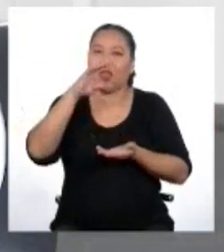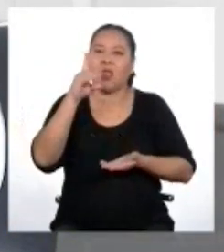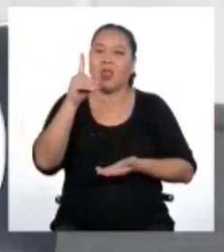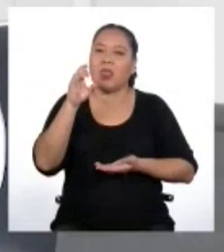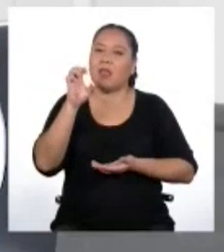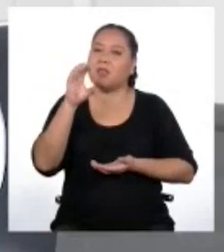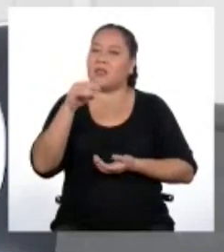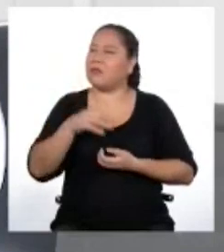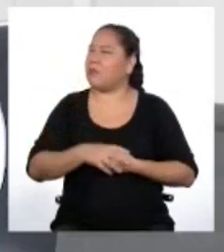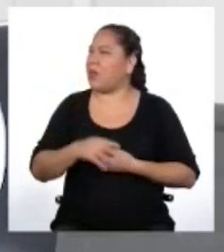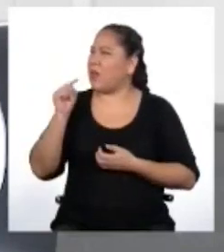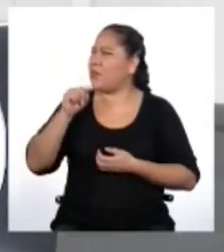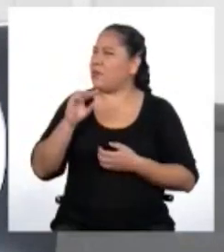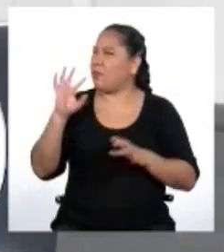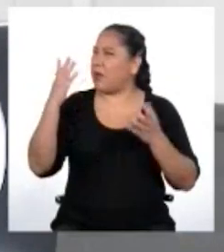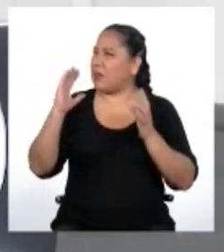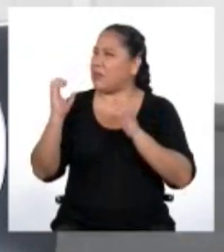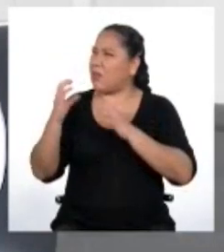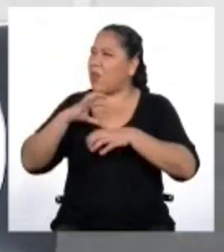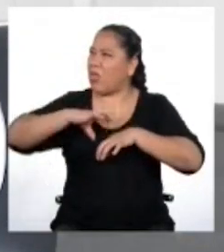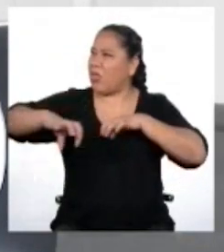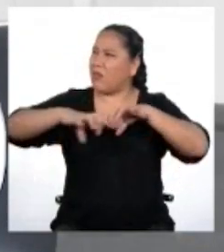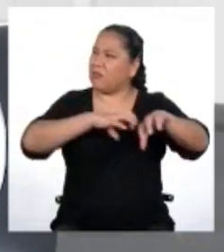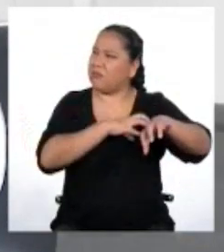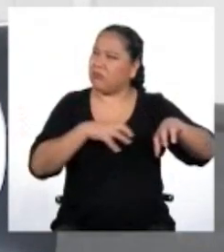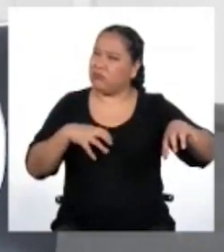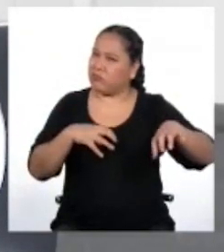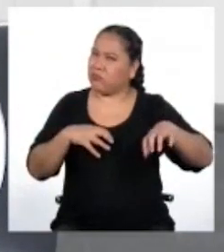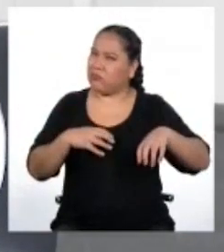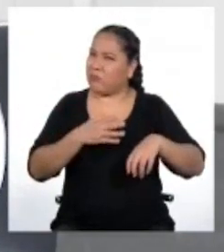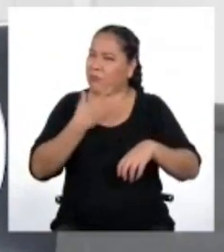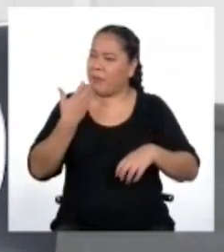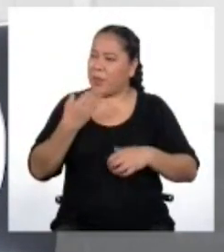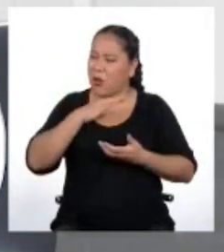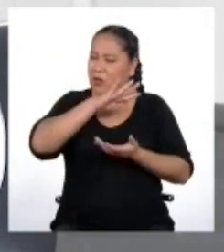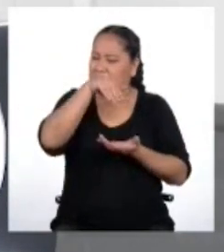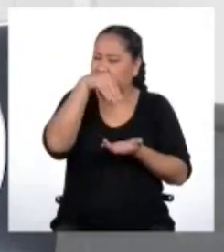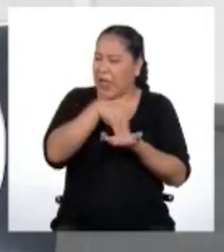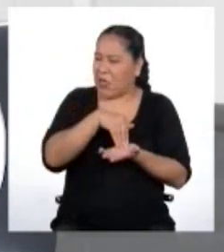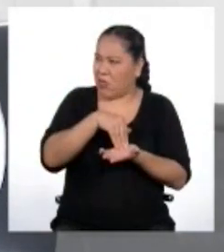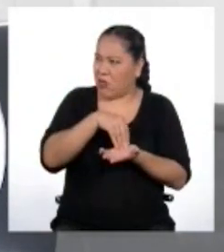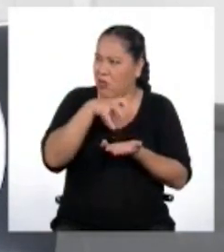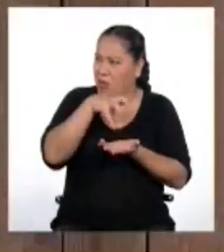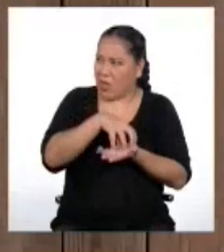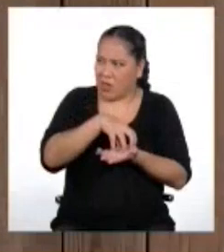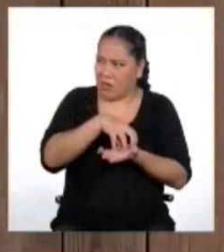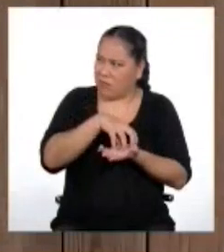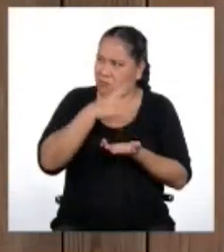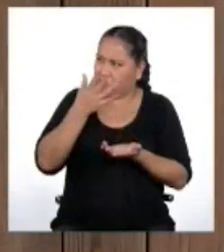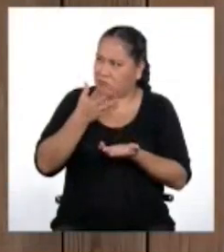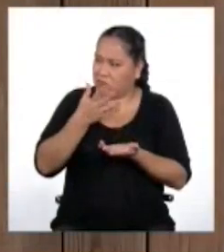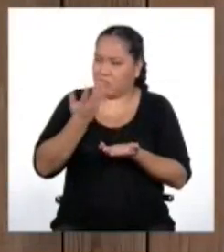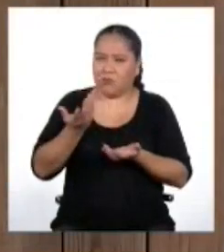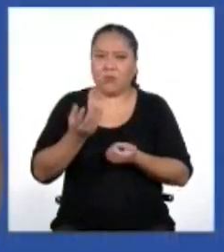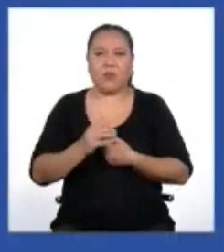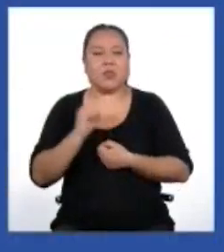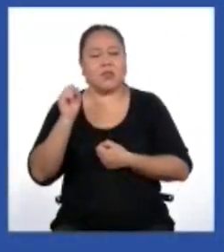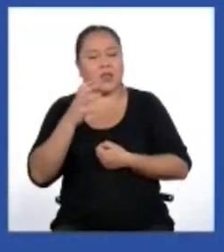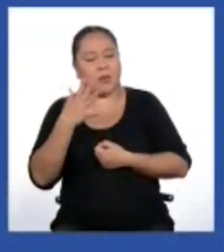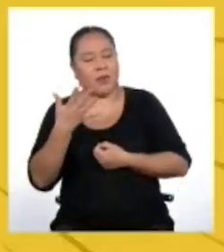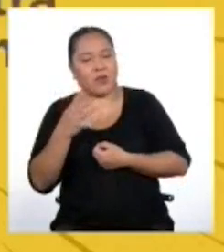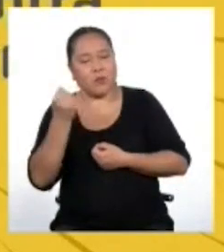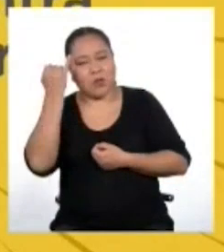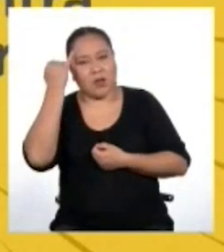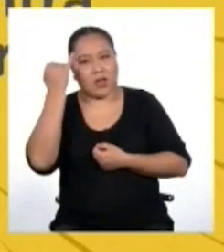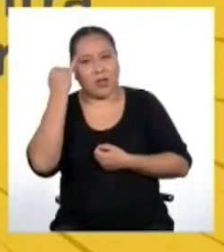con la separación de poderes. ¿Por qué no centraliza? ¿No se centra en un solo lugar? ¿Va por ahí? Sí, por ahí va la